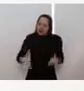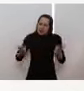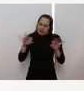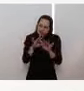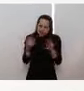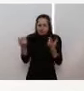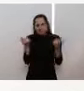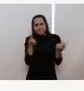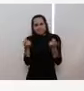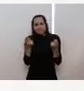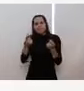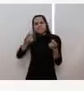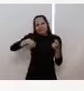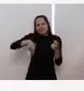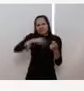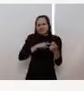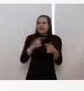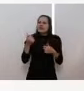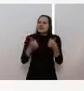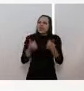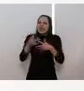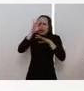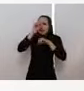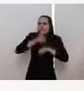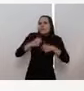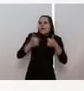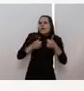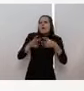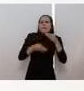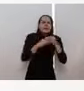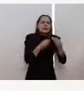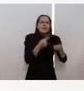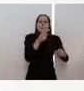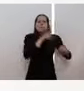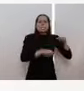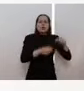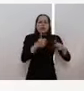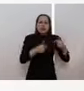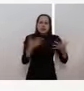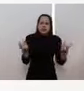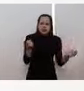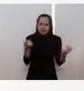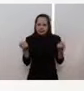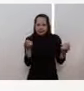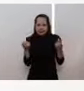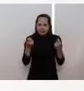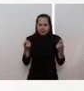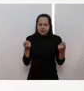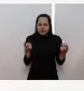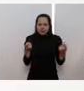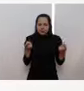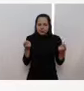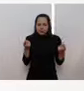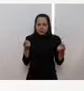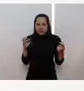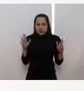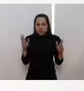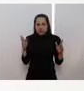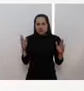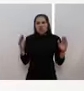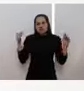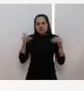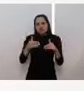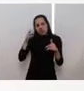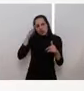que podemos tener y las limitaciones que podemos encontrar para poder forjar un mejor futuro para nuestra institución